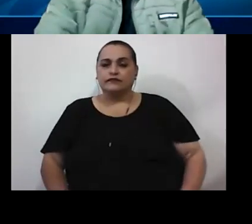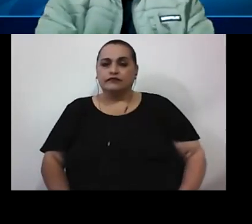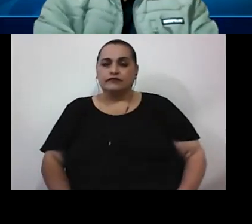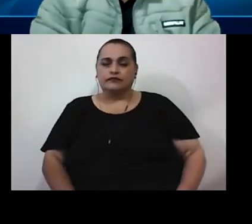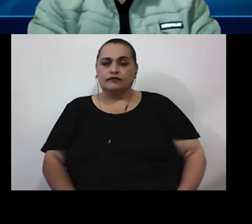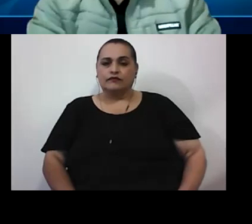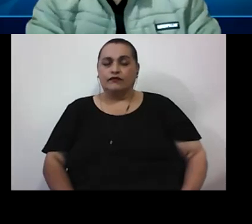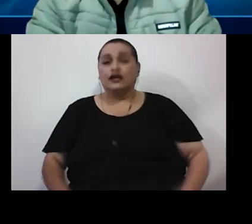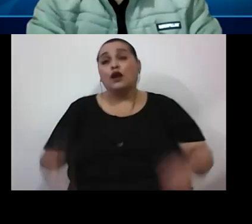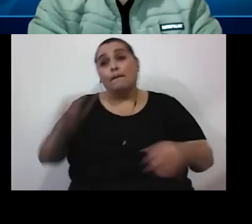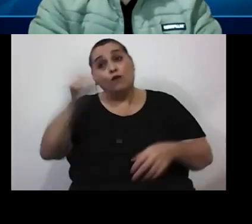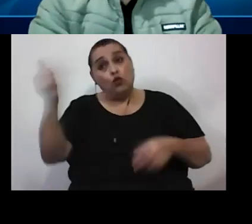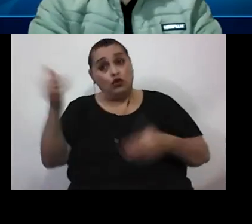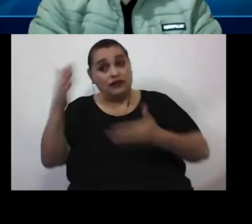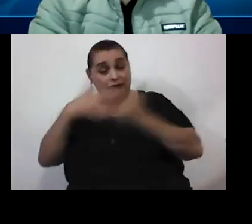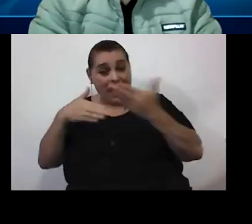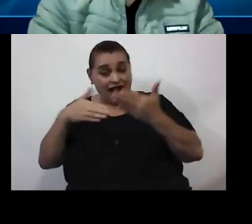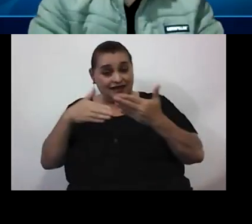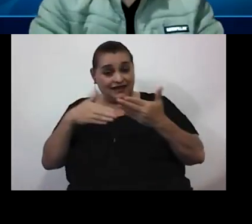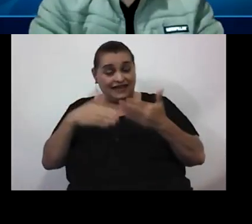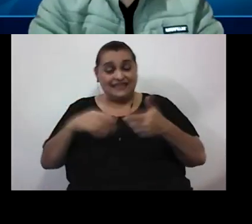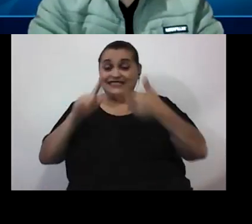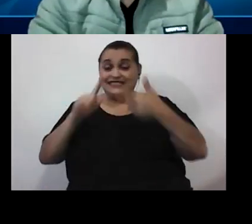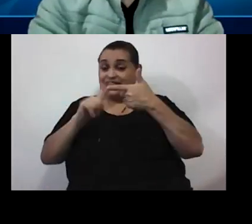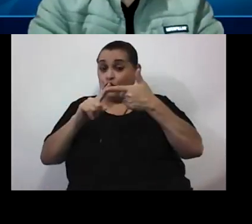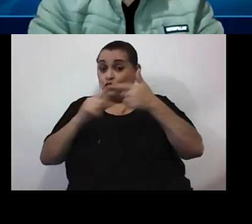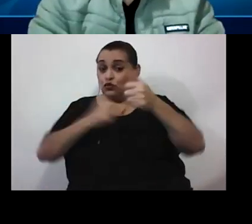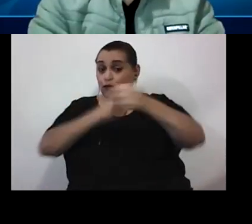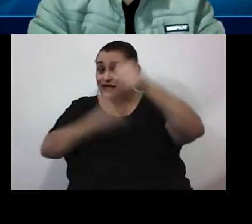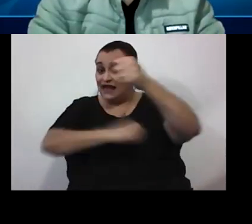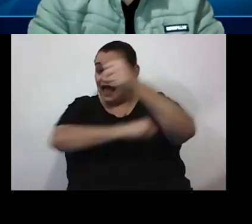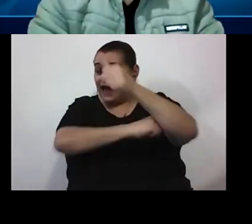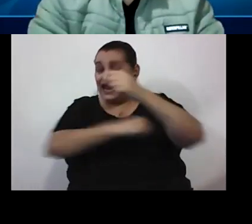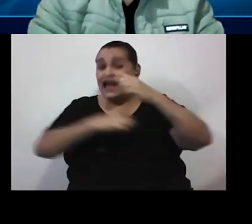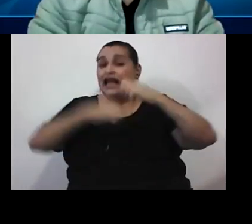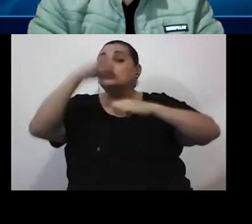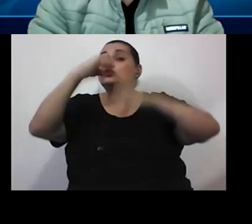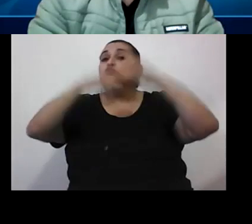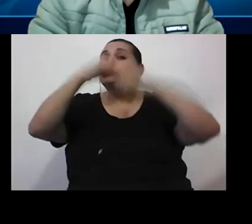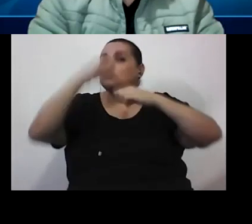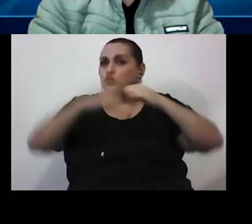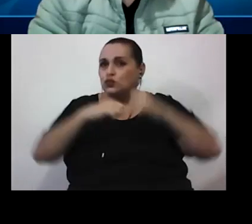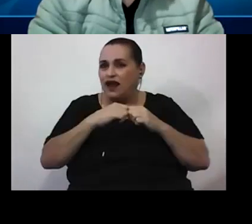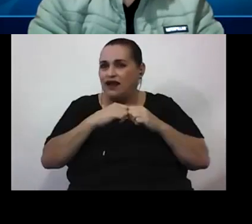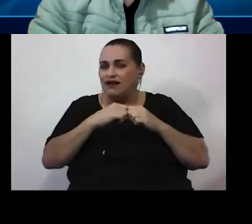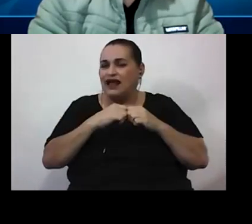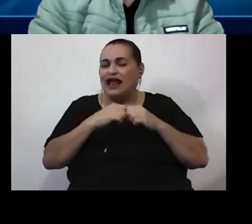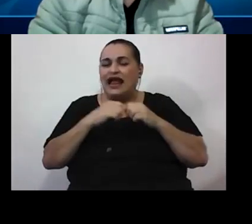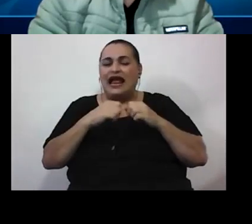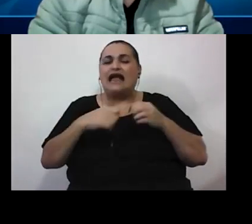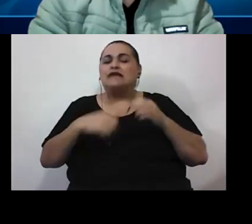Y por otro lado, siguiendo con el segundo pilar, la estructura. La estructura son lineamientos